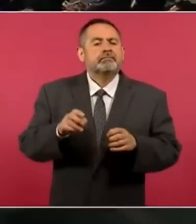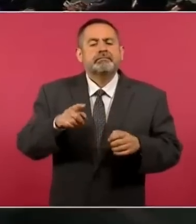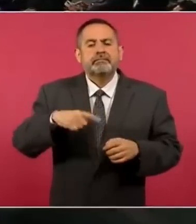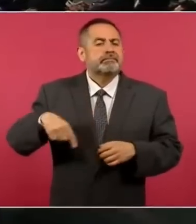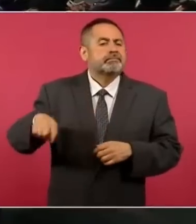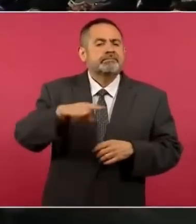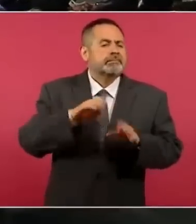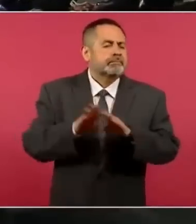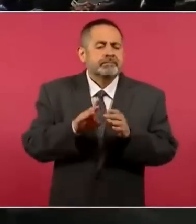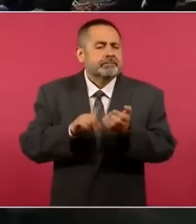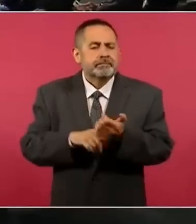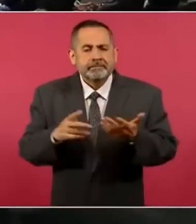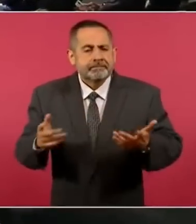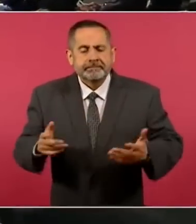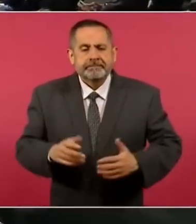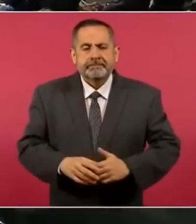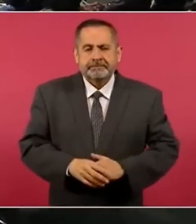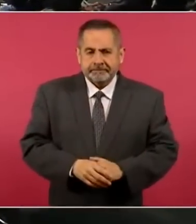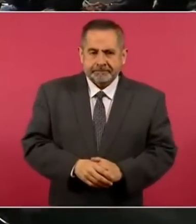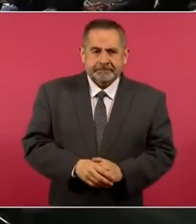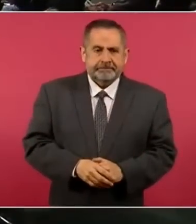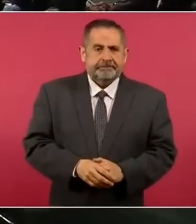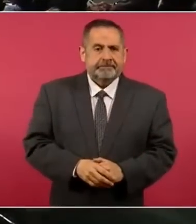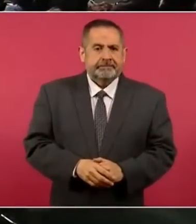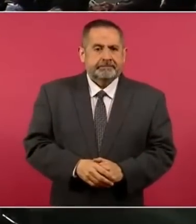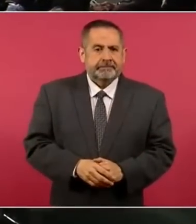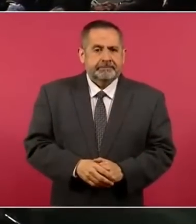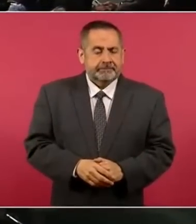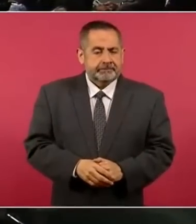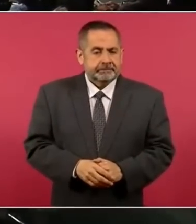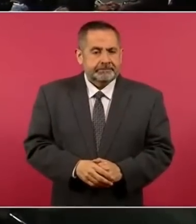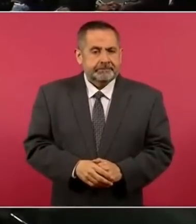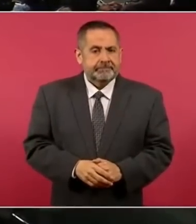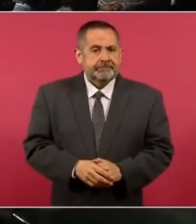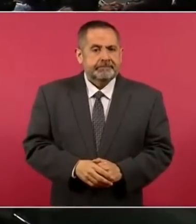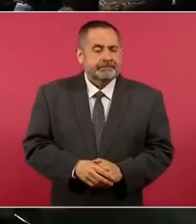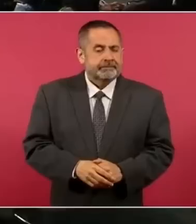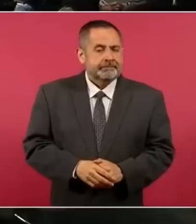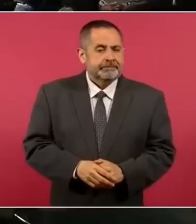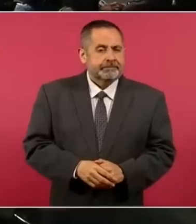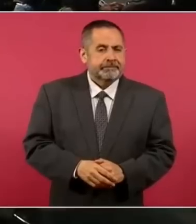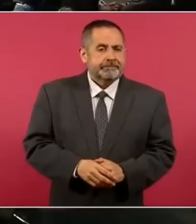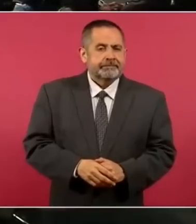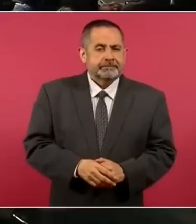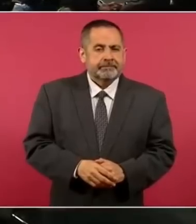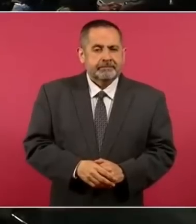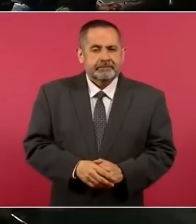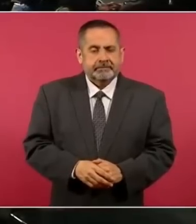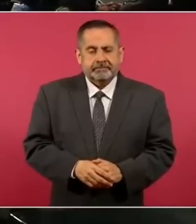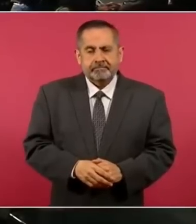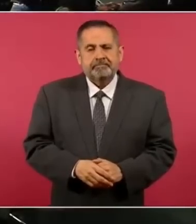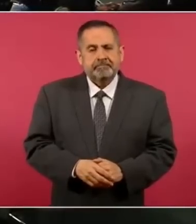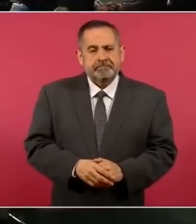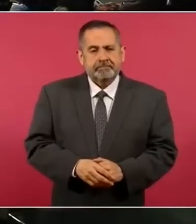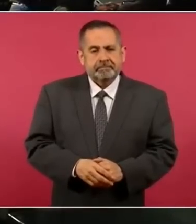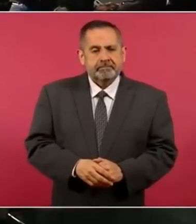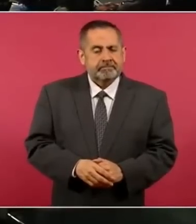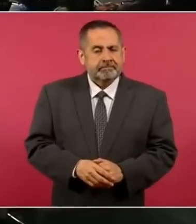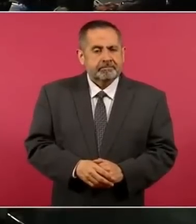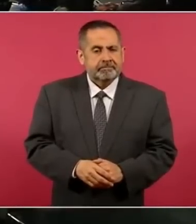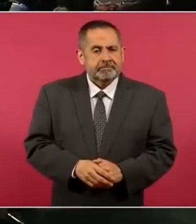en general. Hay mucha otra, hay otra información que